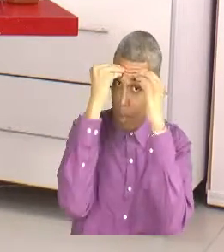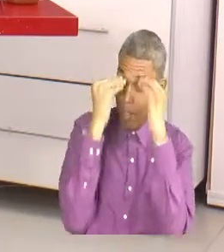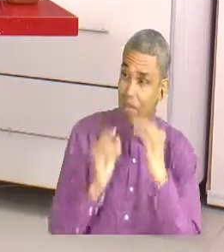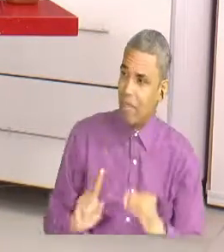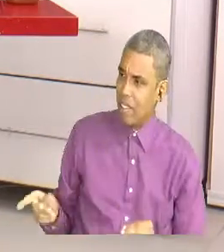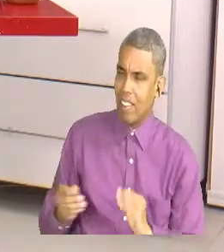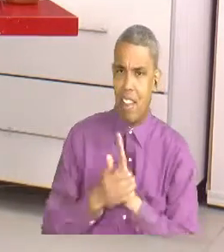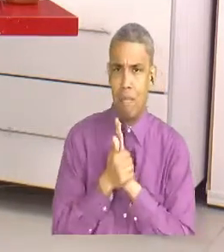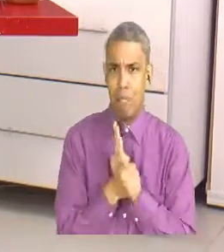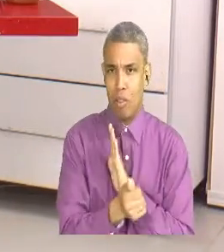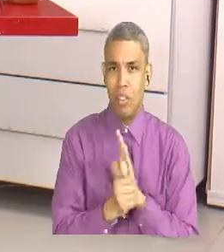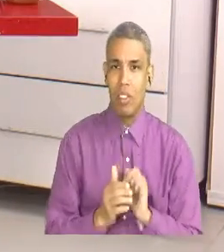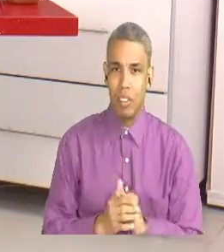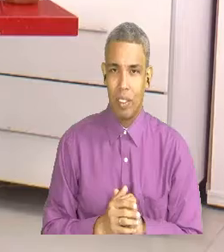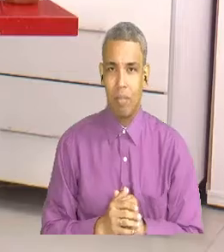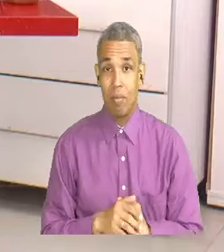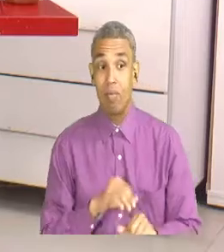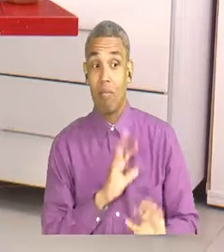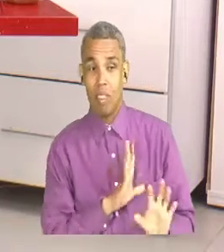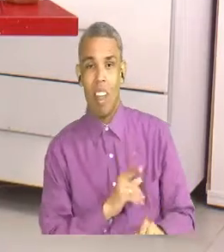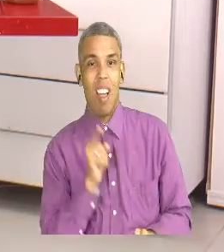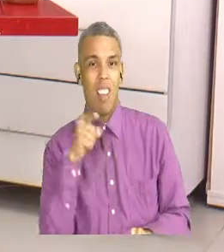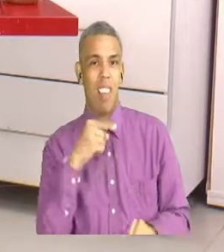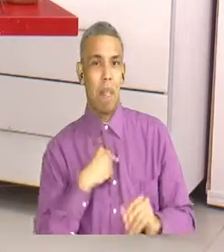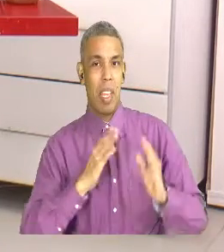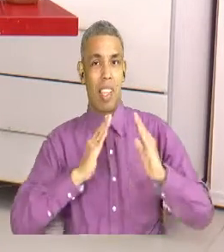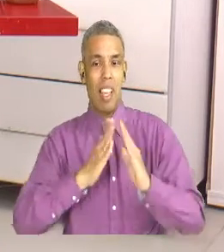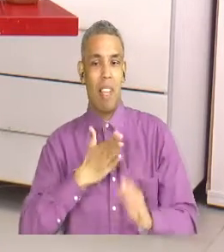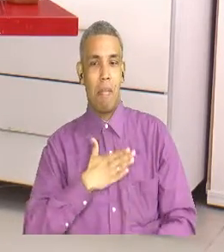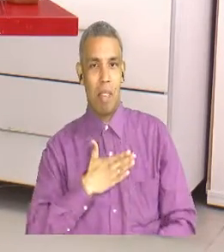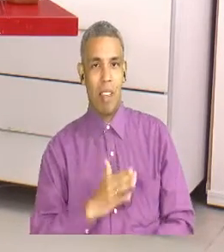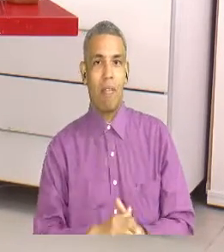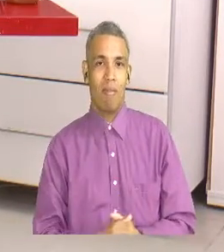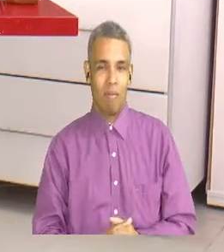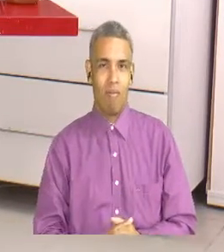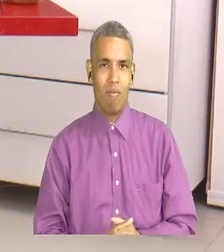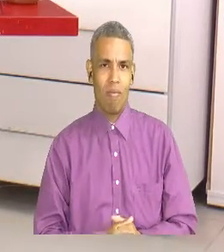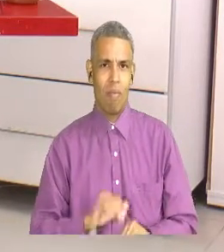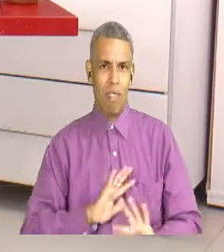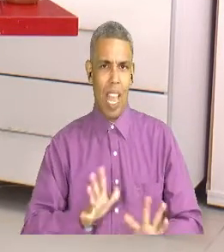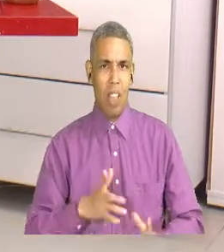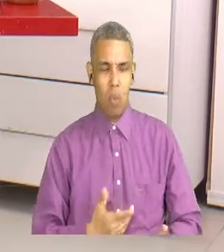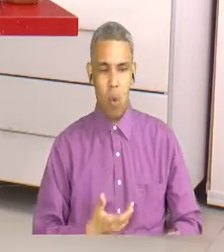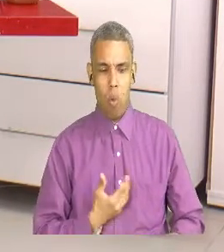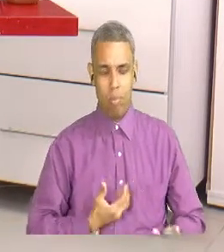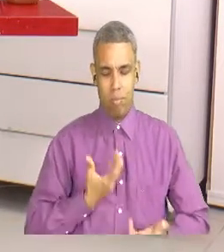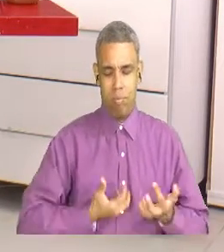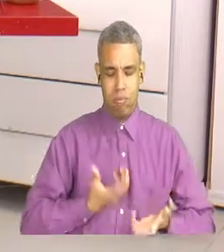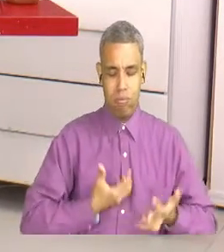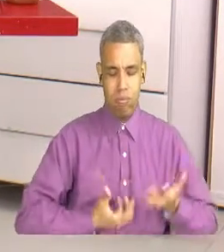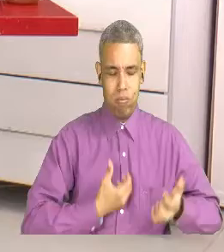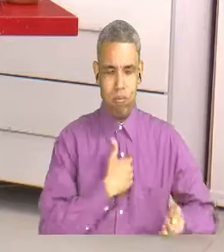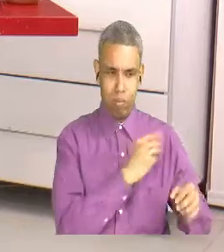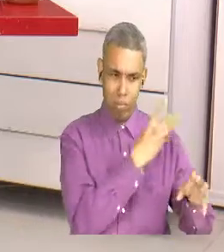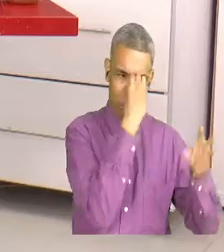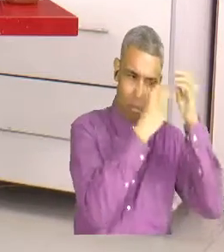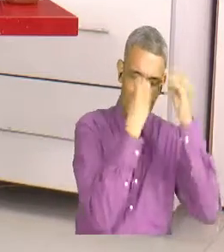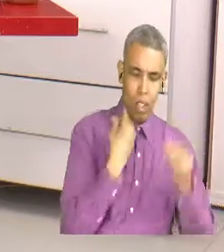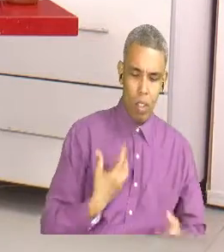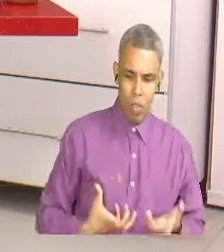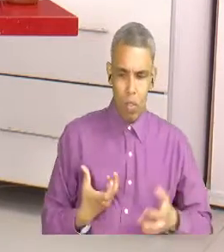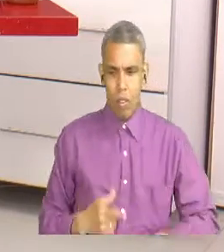¿Con las recetas? Con las recetas, sí. Bueno, aquí ya nuestra pasta va a tener cocción, nuestra pechuga se va a asar. Ya